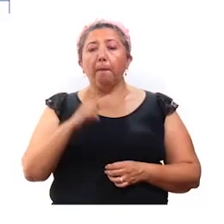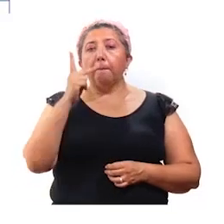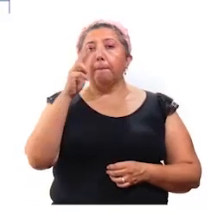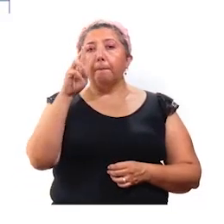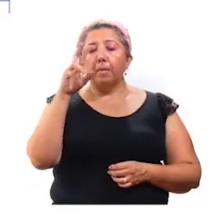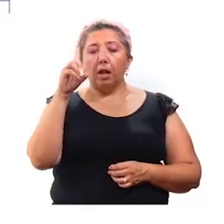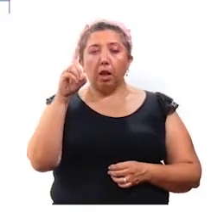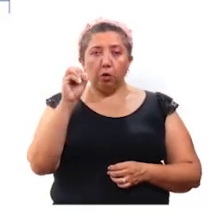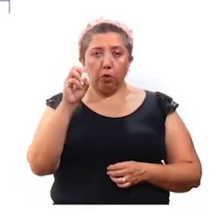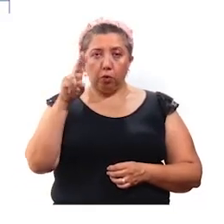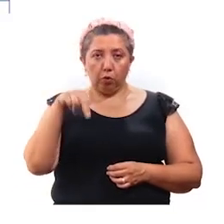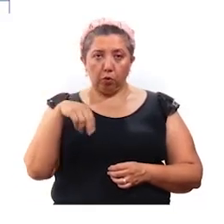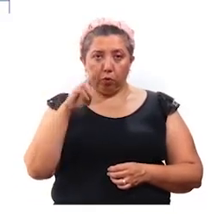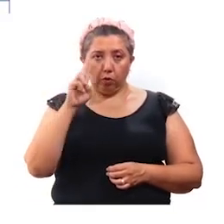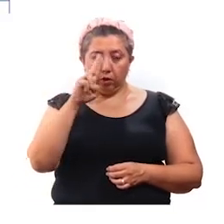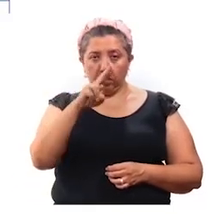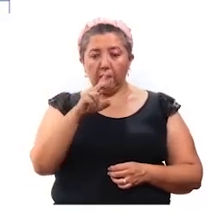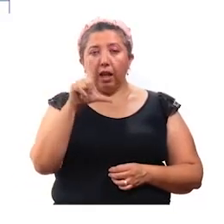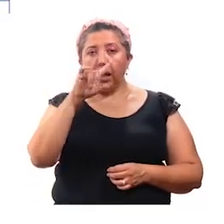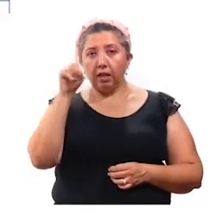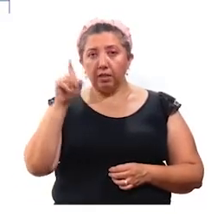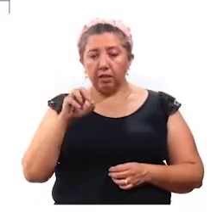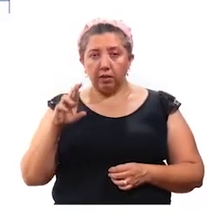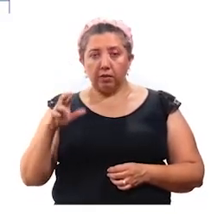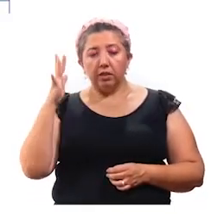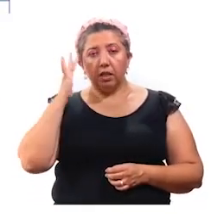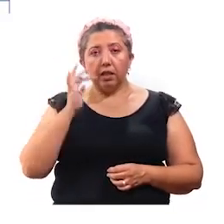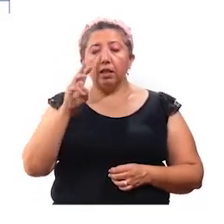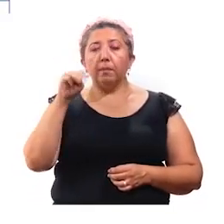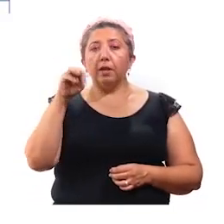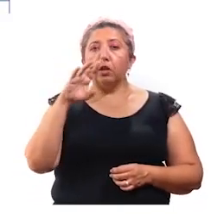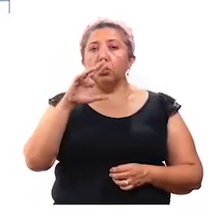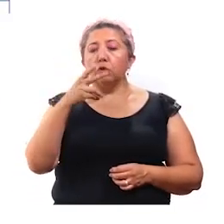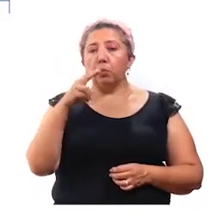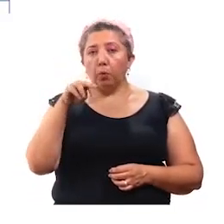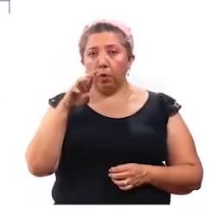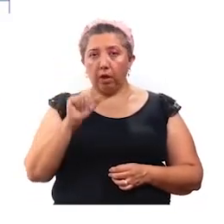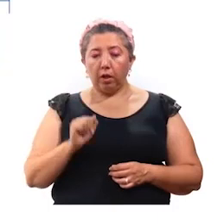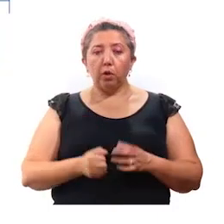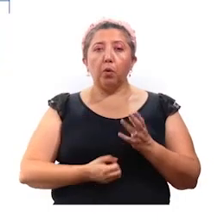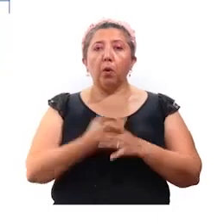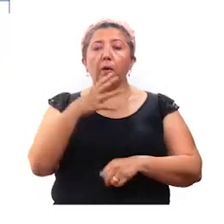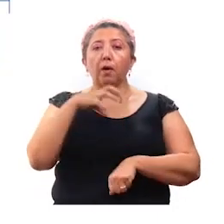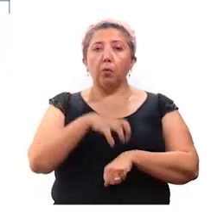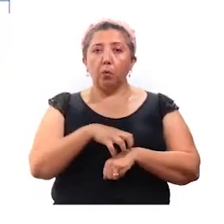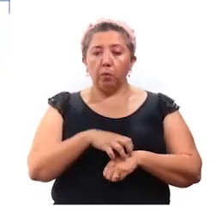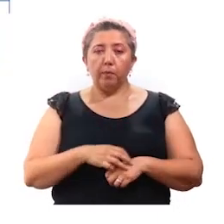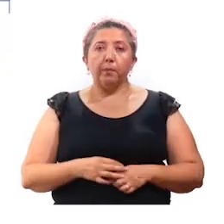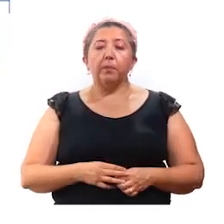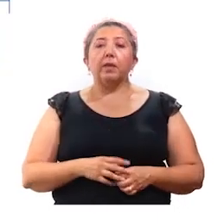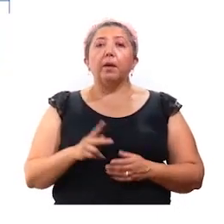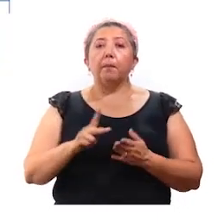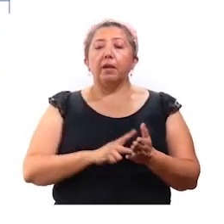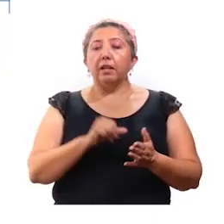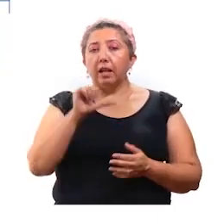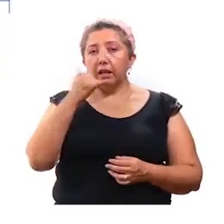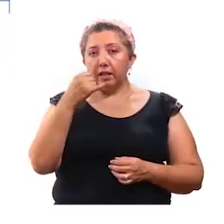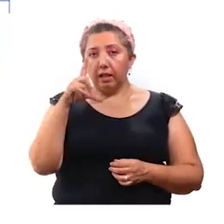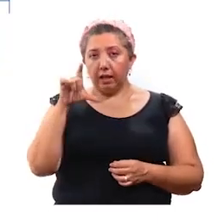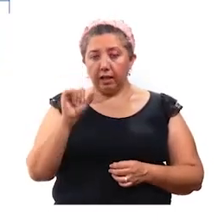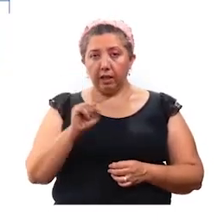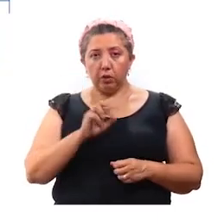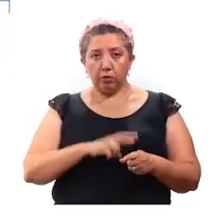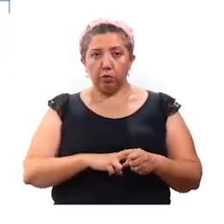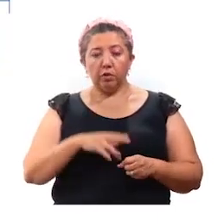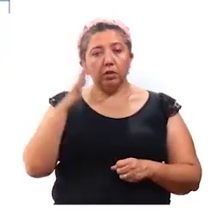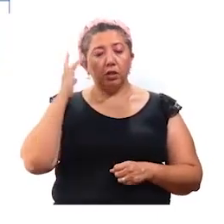Prado Norte, Lázaro Cárdenas, Santa María Chuburná, Nueva Cuculcán, Plan de Ayala Sur,